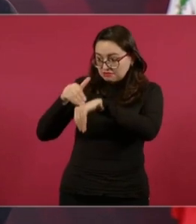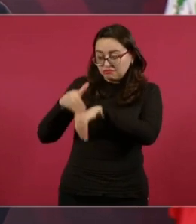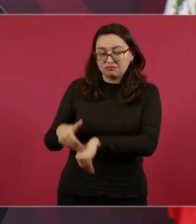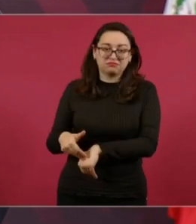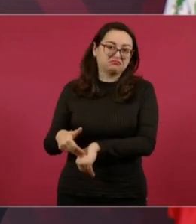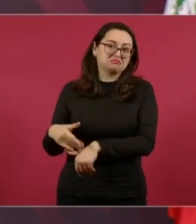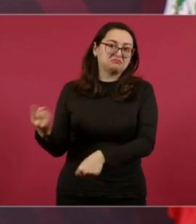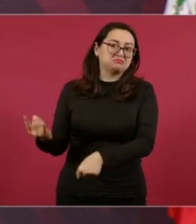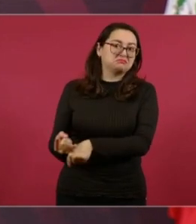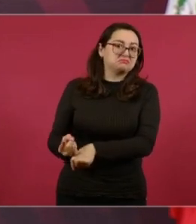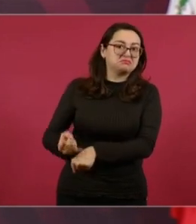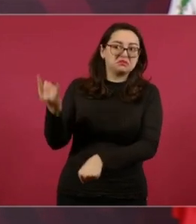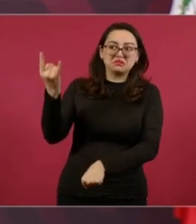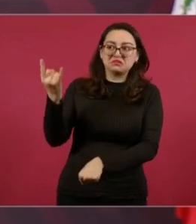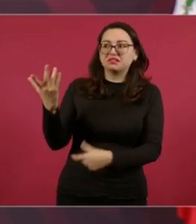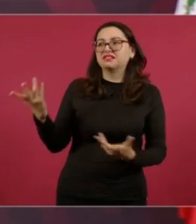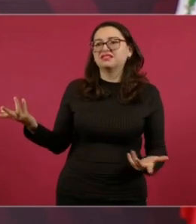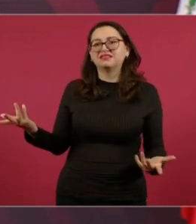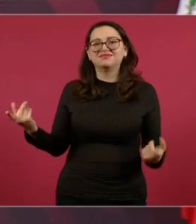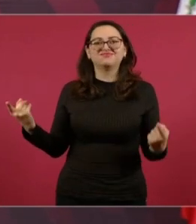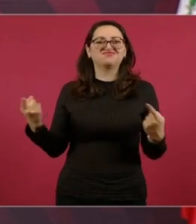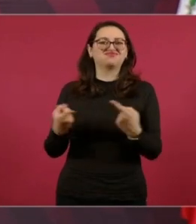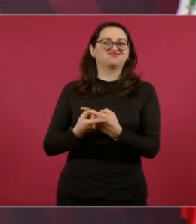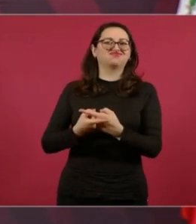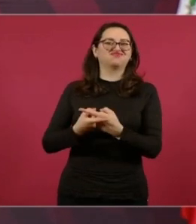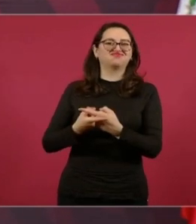y que de verdad